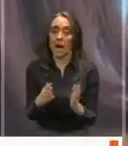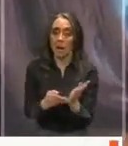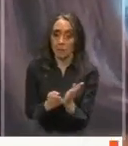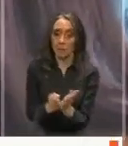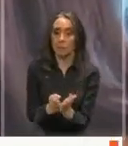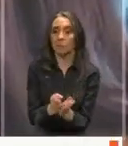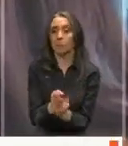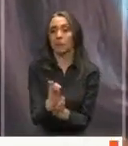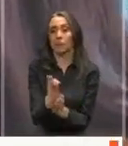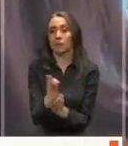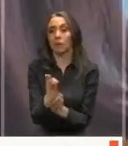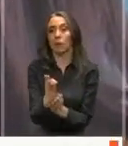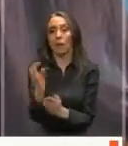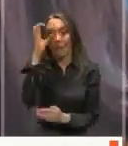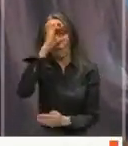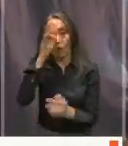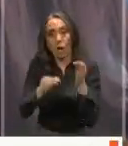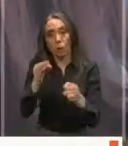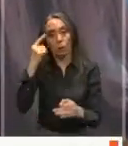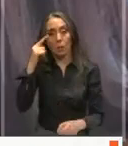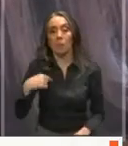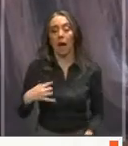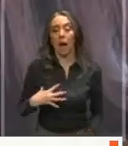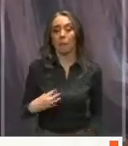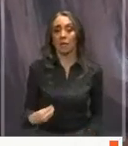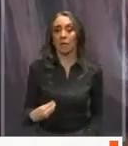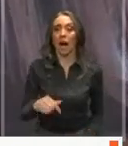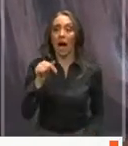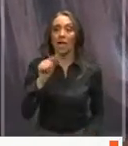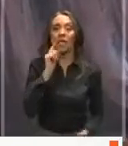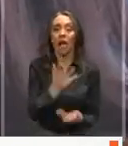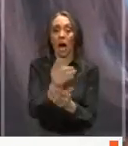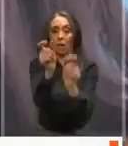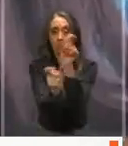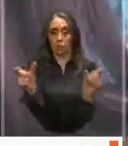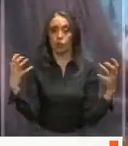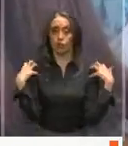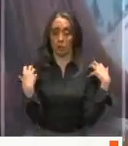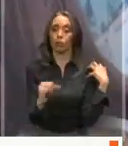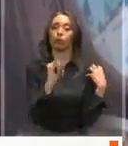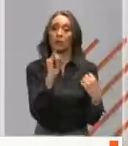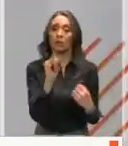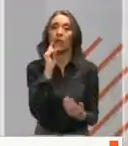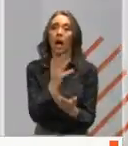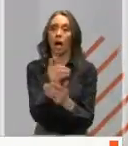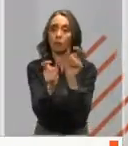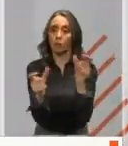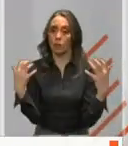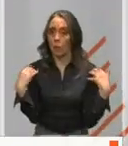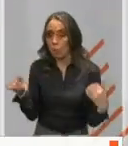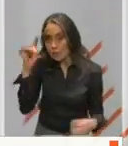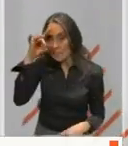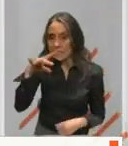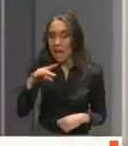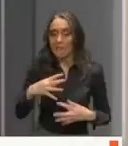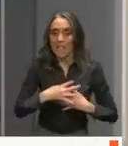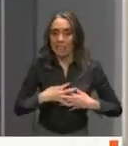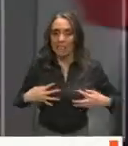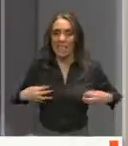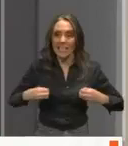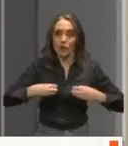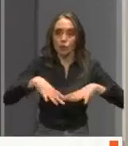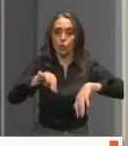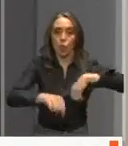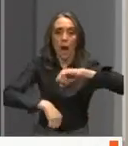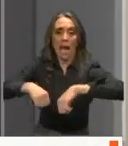comienzo y buscar justicia para mi hija. Porque aquí hay responsables, sí, hay responsables. ¿Sabía que el tigre estaba suelto con anterioridad